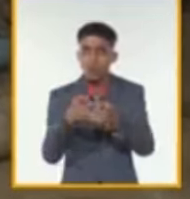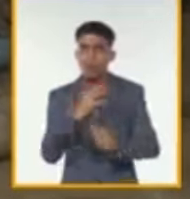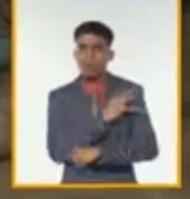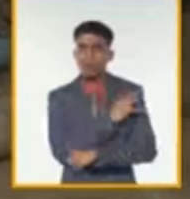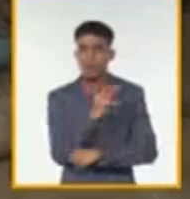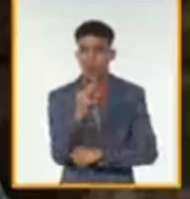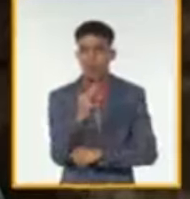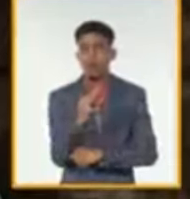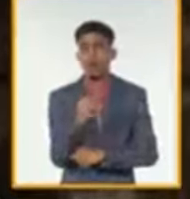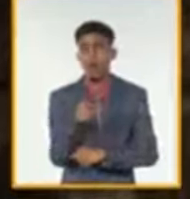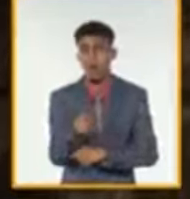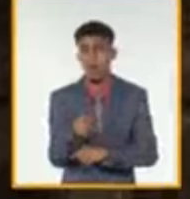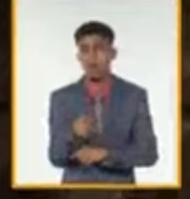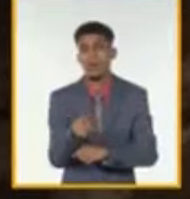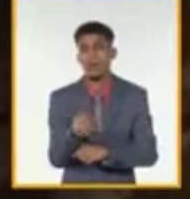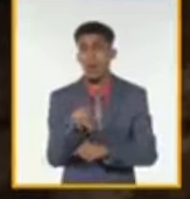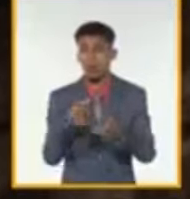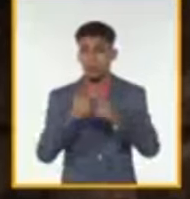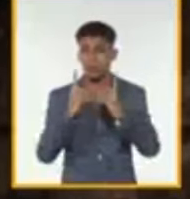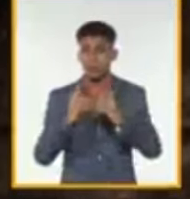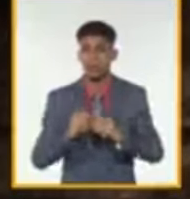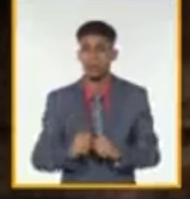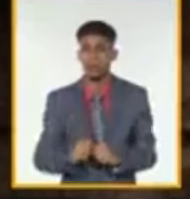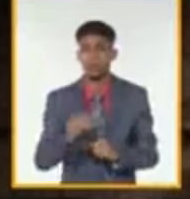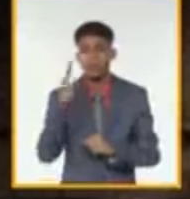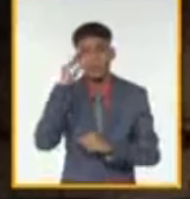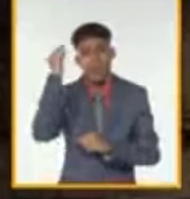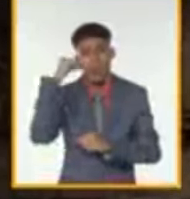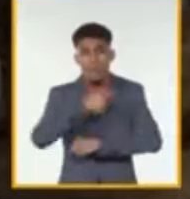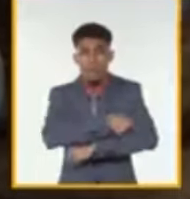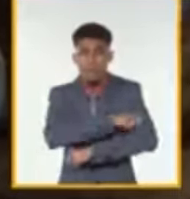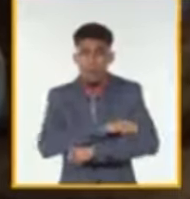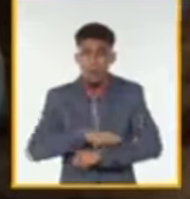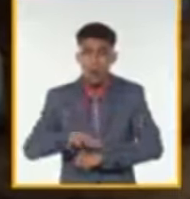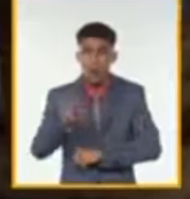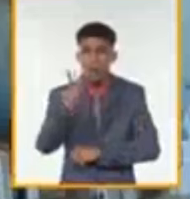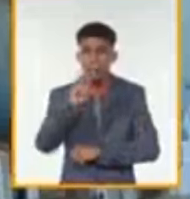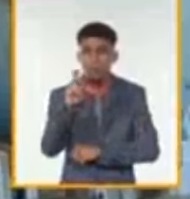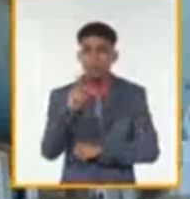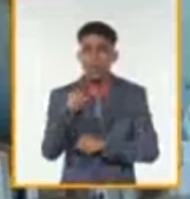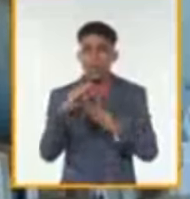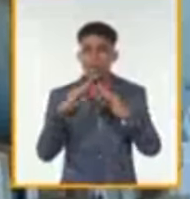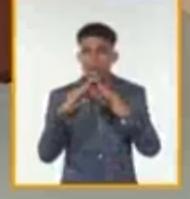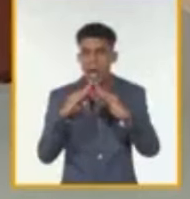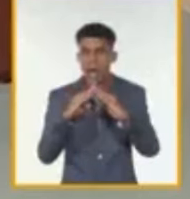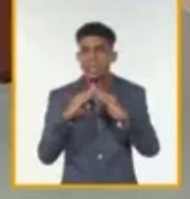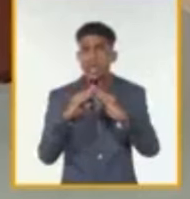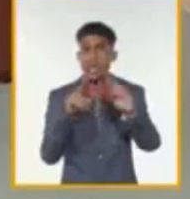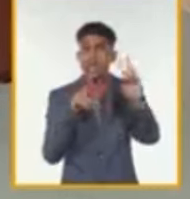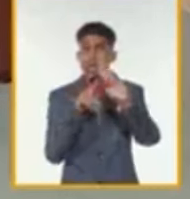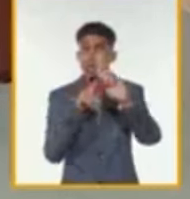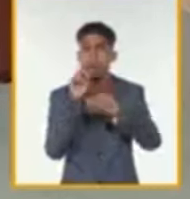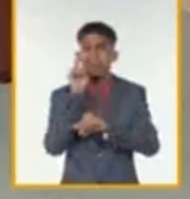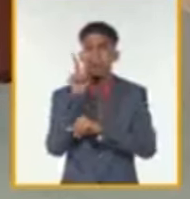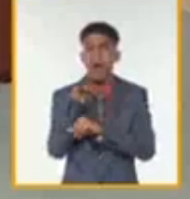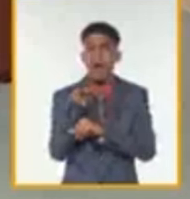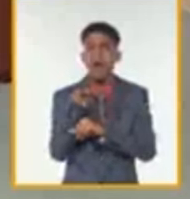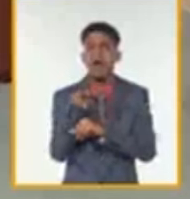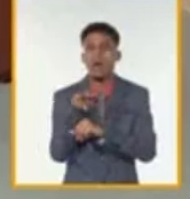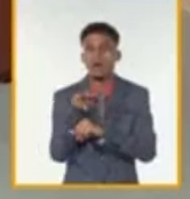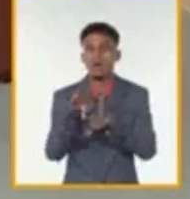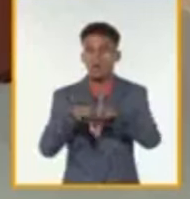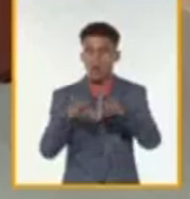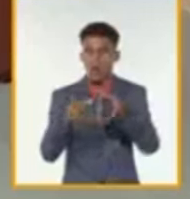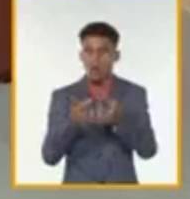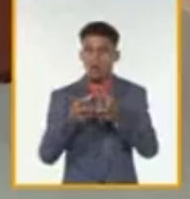estar con nosotros allá también Pero sabemos que el pueblo villaclareño va a estar des sus casas desde sus televisores acompañándonos también a